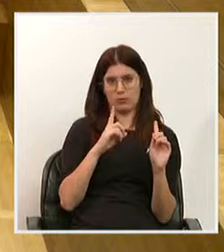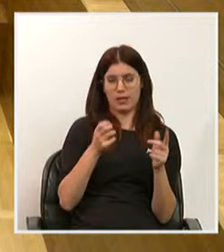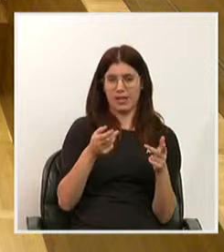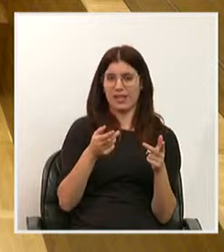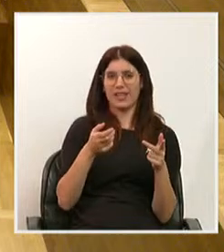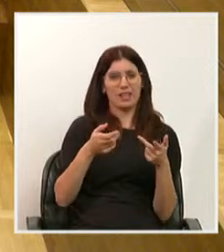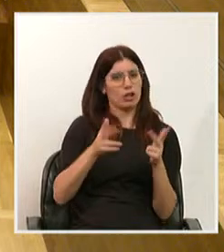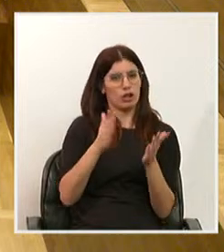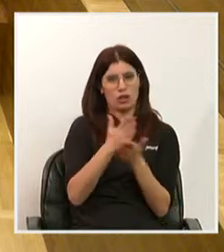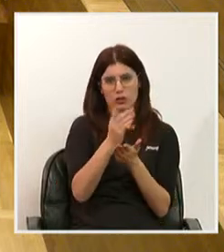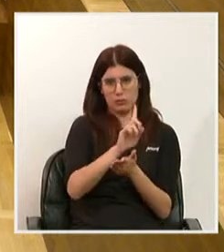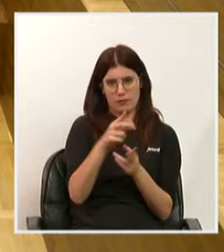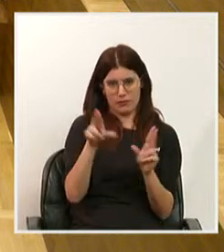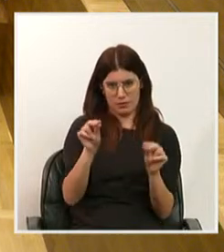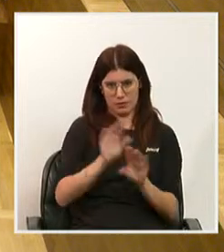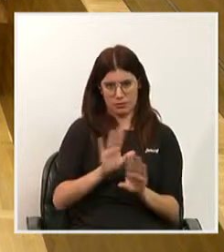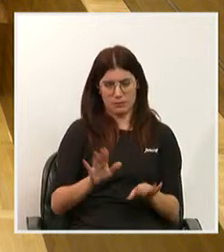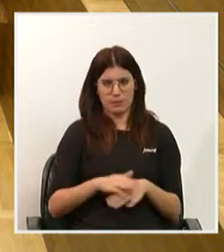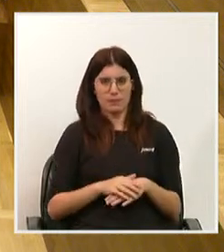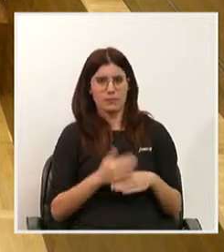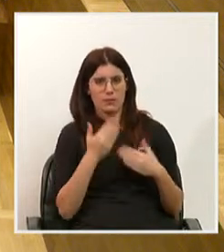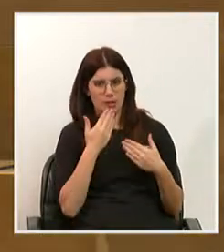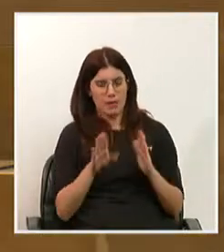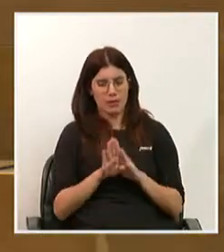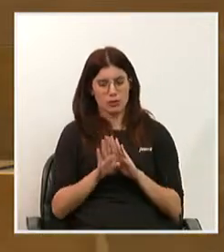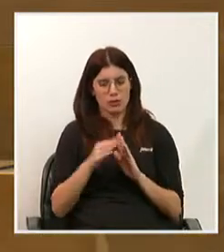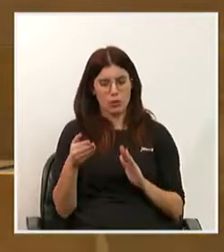interrumpir Gracias sig